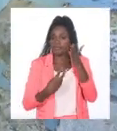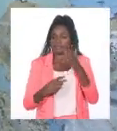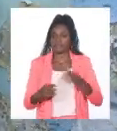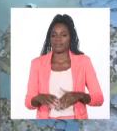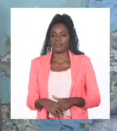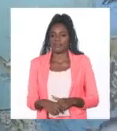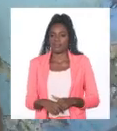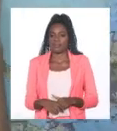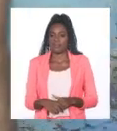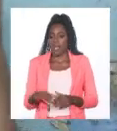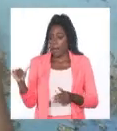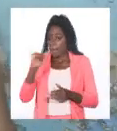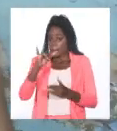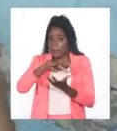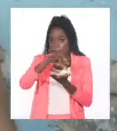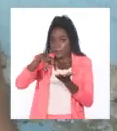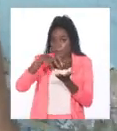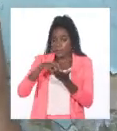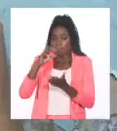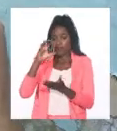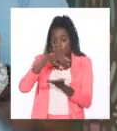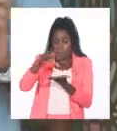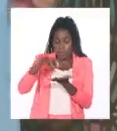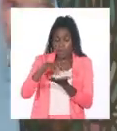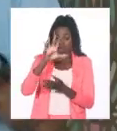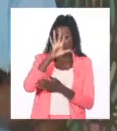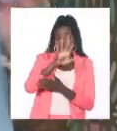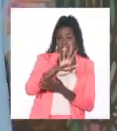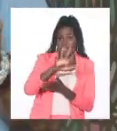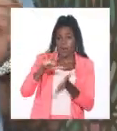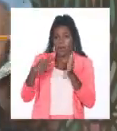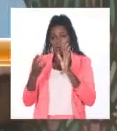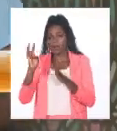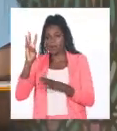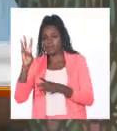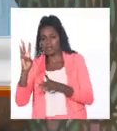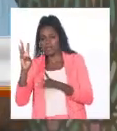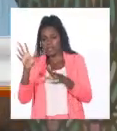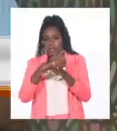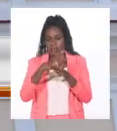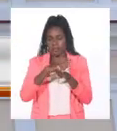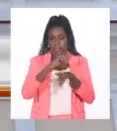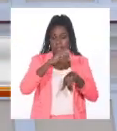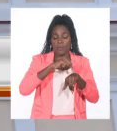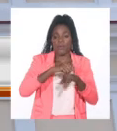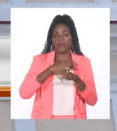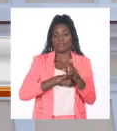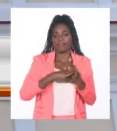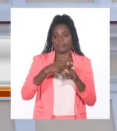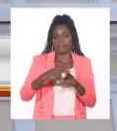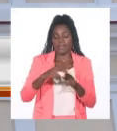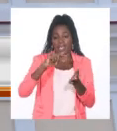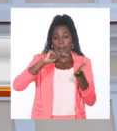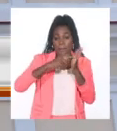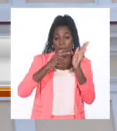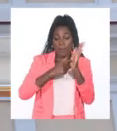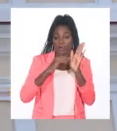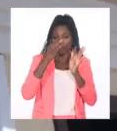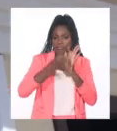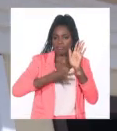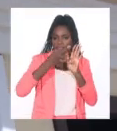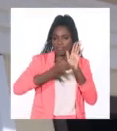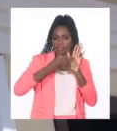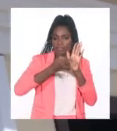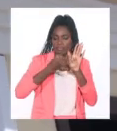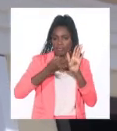mismo espacio aparecen de 5 a 3 pinturas murales en diferentes momentos de la historia. Es un punto de referencia dentro del